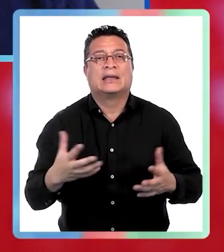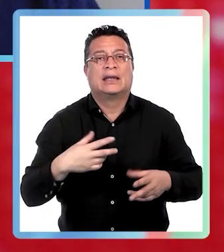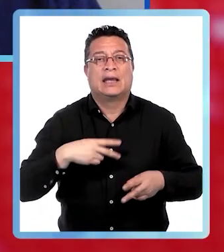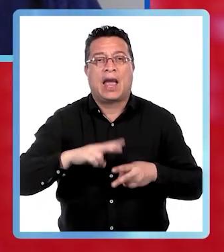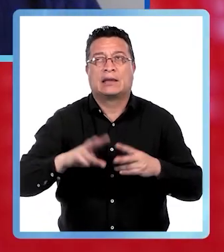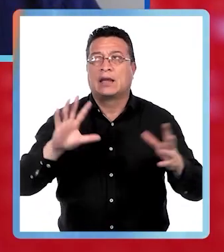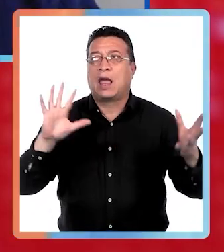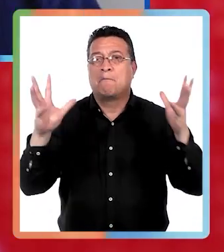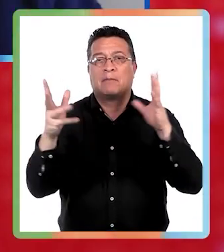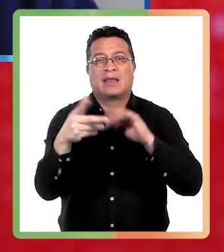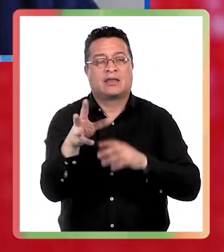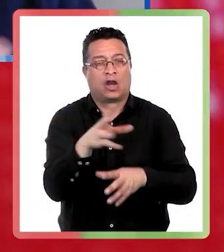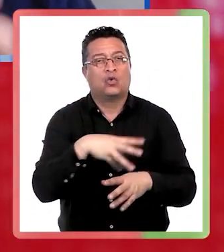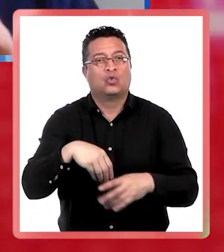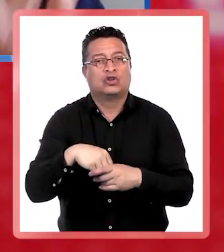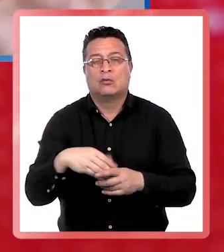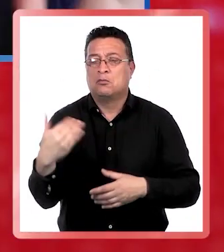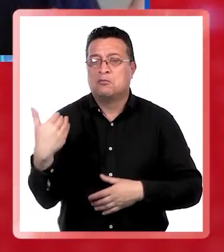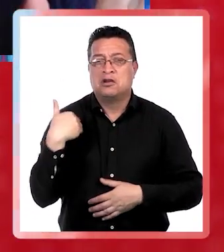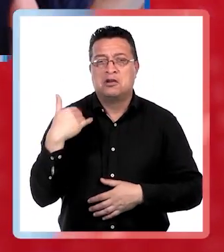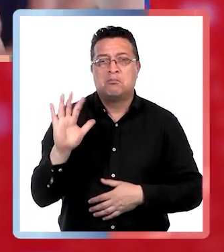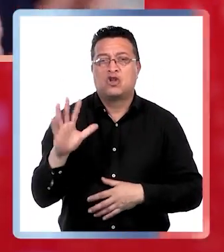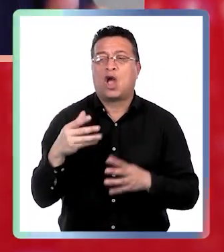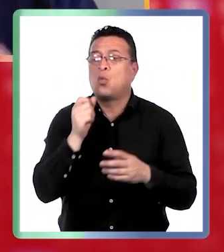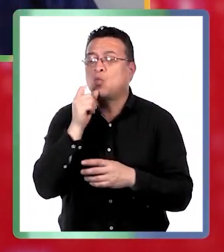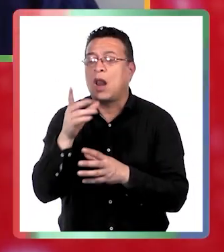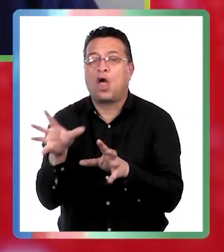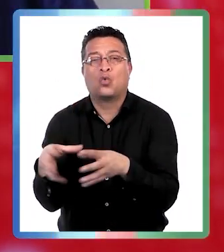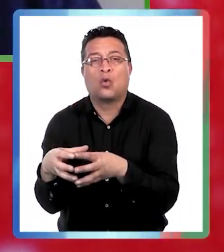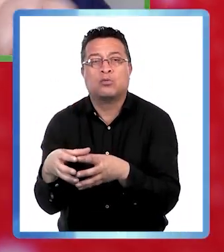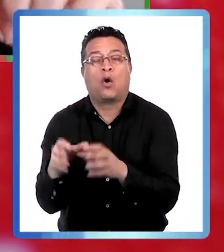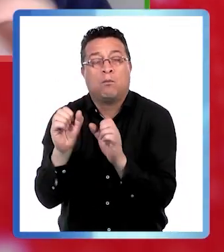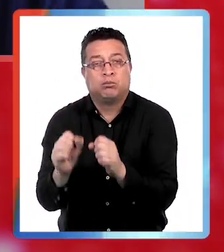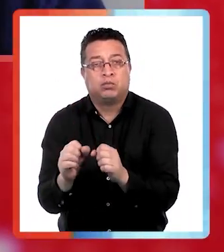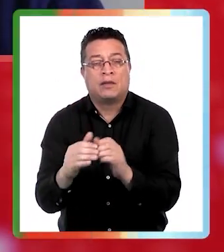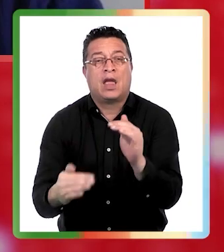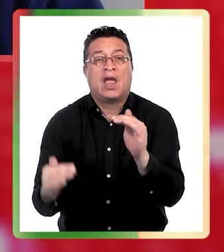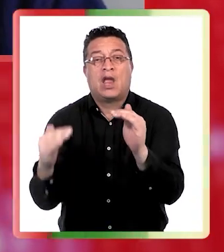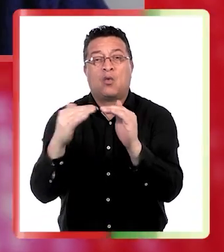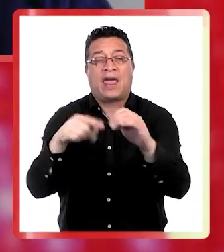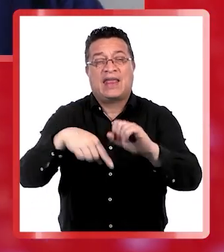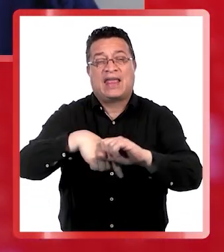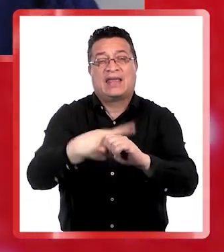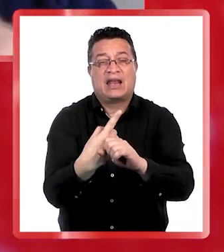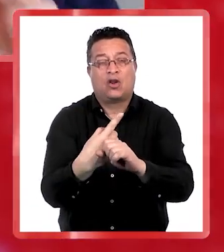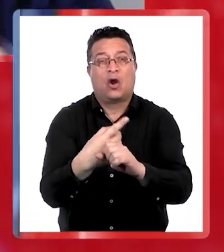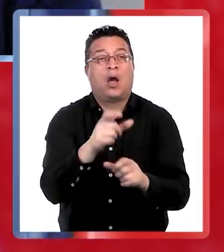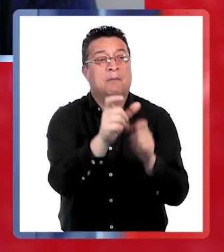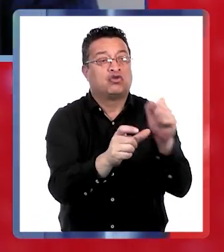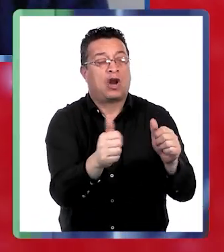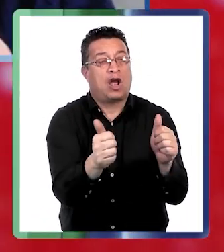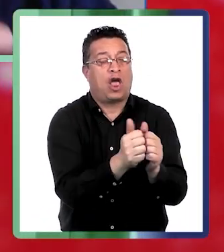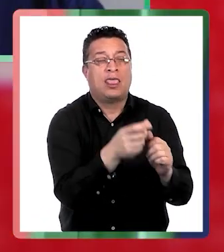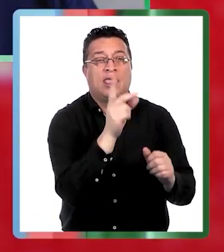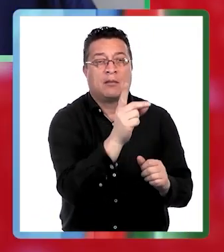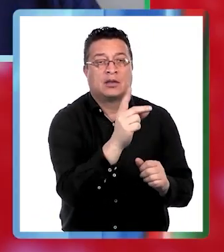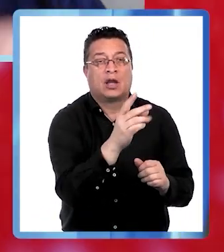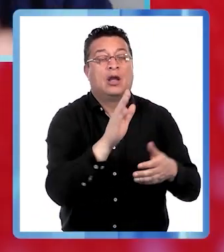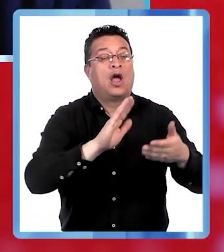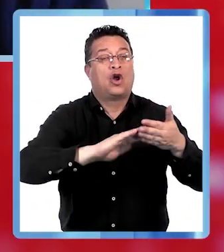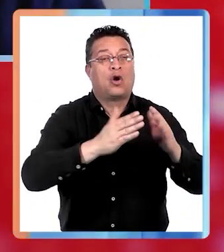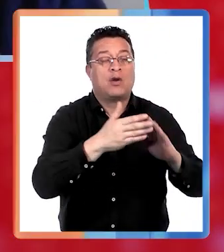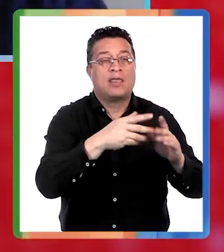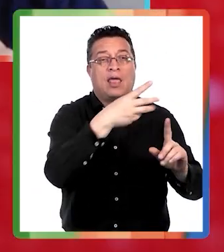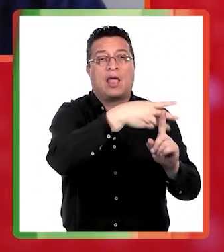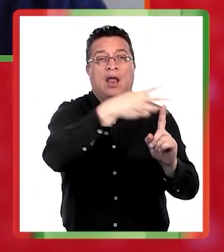empresa respecto a un ambiente inclusivo, independiente con el grupo que sea, nuevamente, ya sea con equidad de género, ya sea con personas con